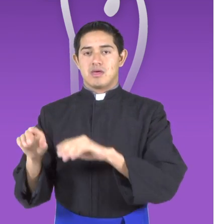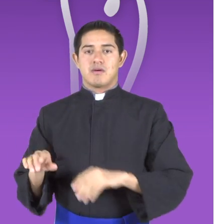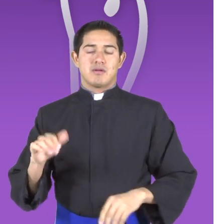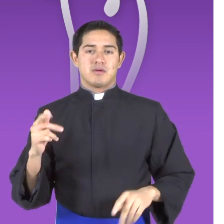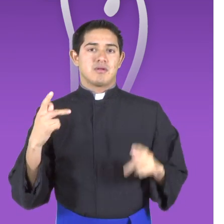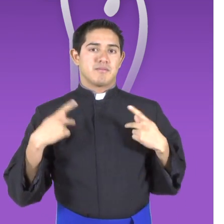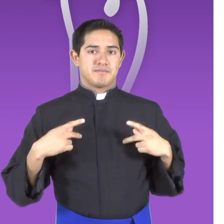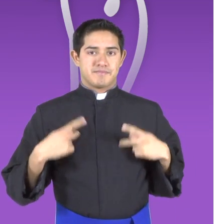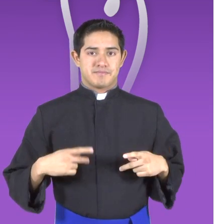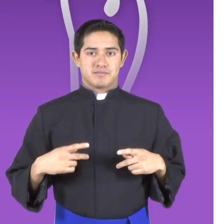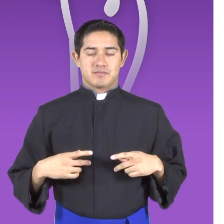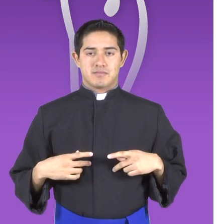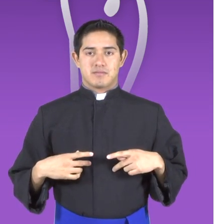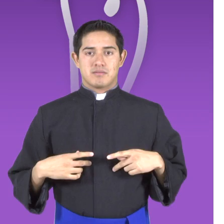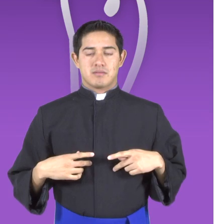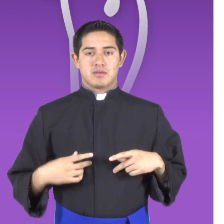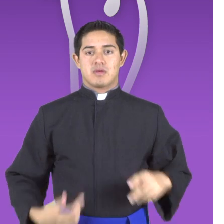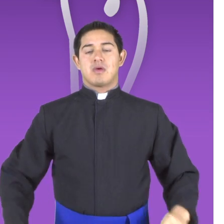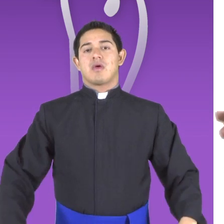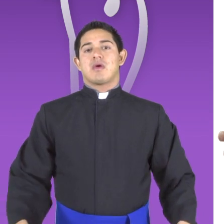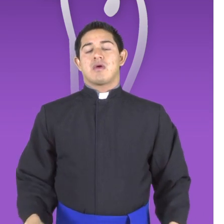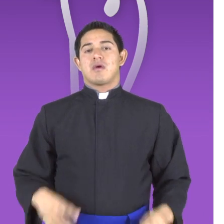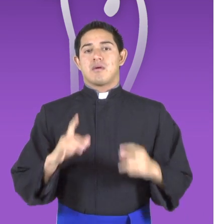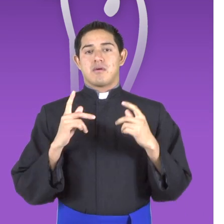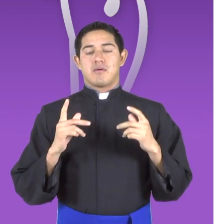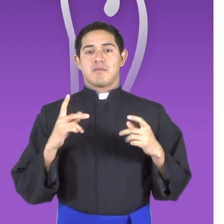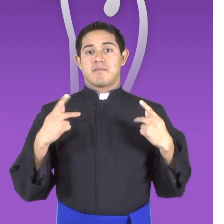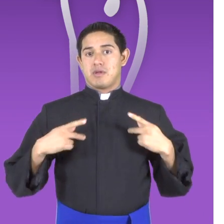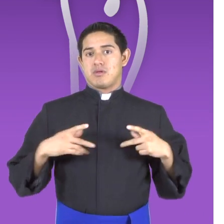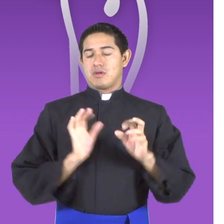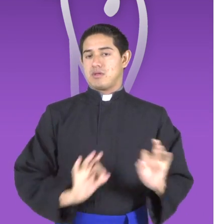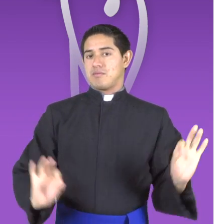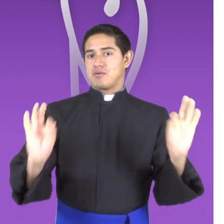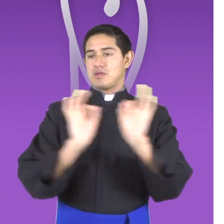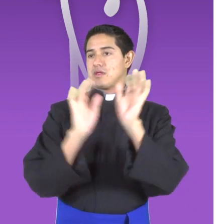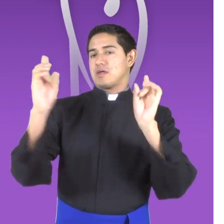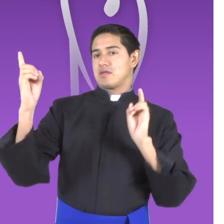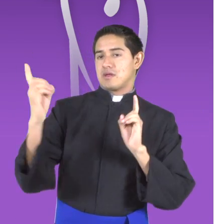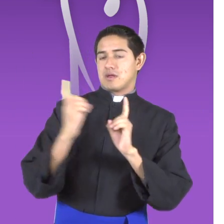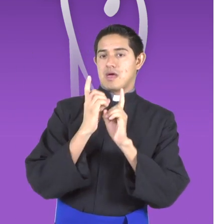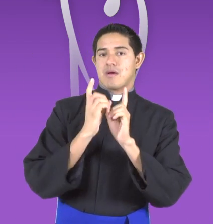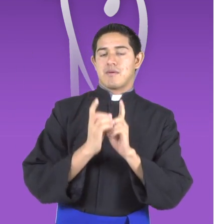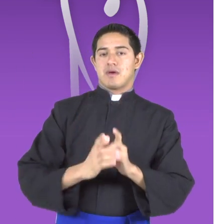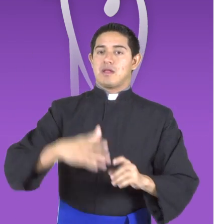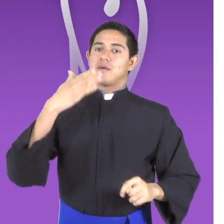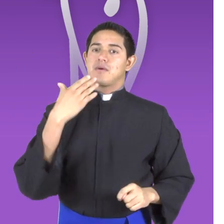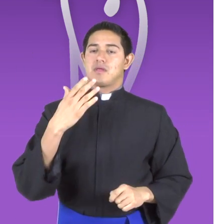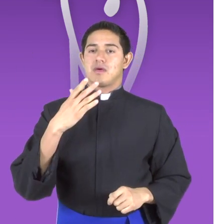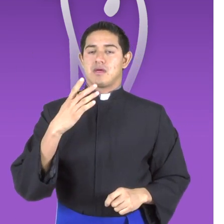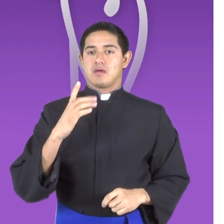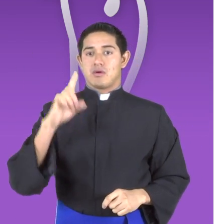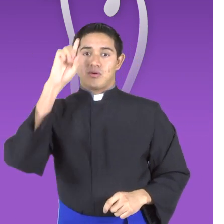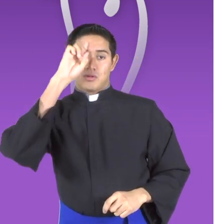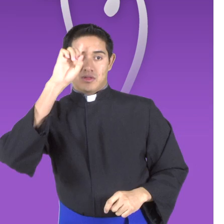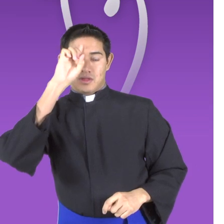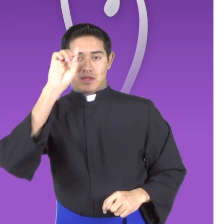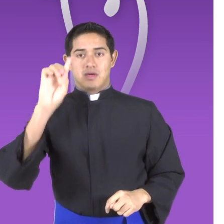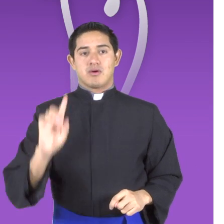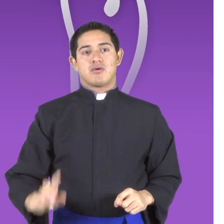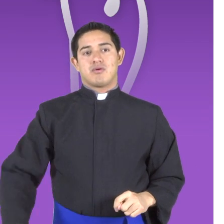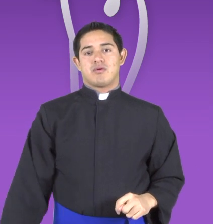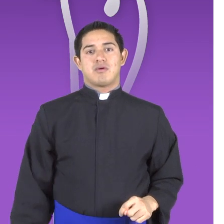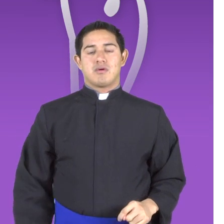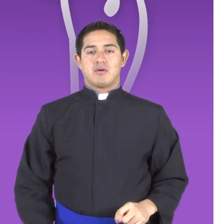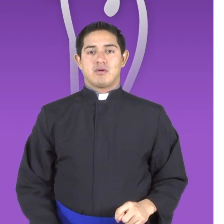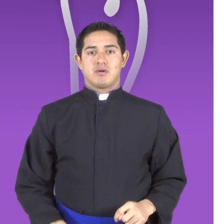para pedirle un consejo para poder guiar su camino recto hacia la salvación. Unos le creían y obraban rectamente, como